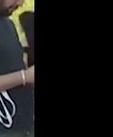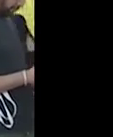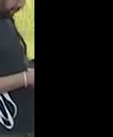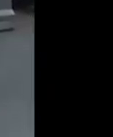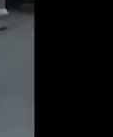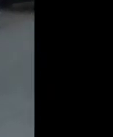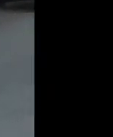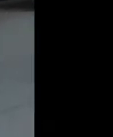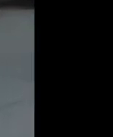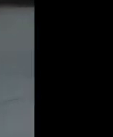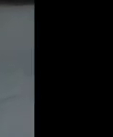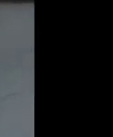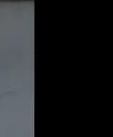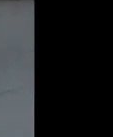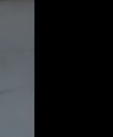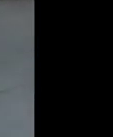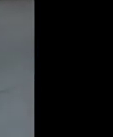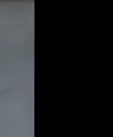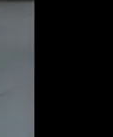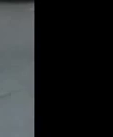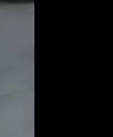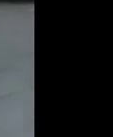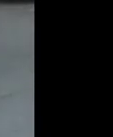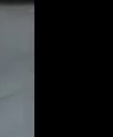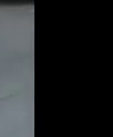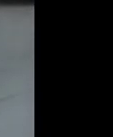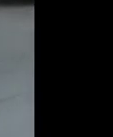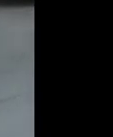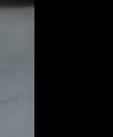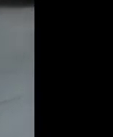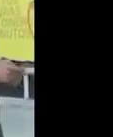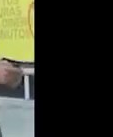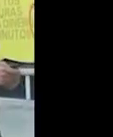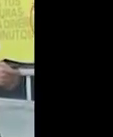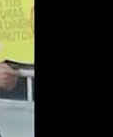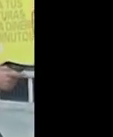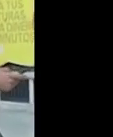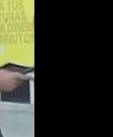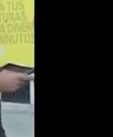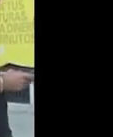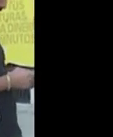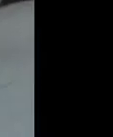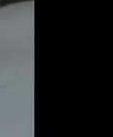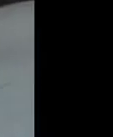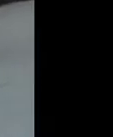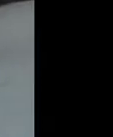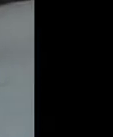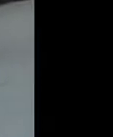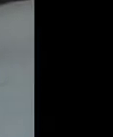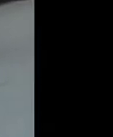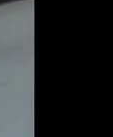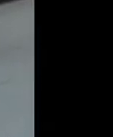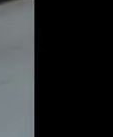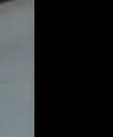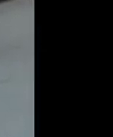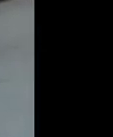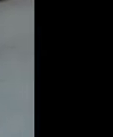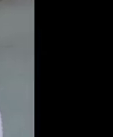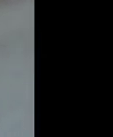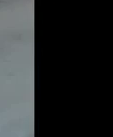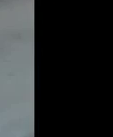juntos al virus. Y se ve bastante poca gente en la calle, pero todavía hay. Tengo un poquito de miedo. Ojalá que esto pase